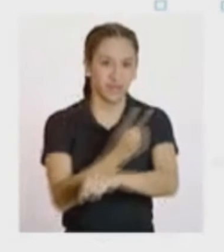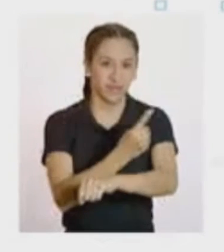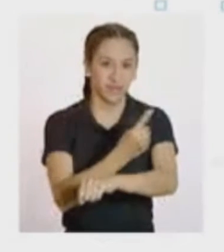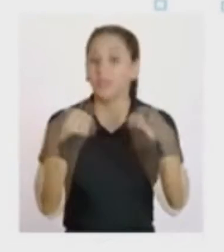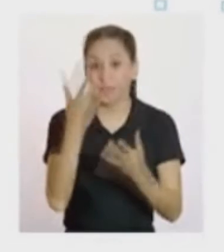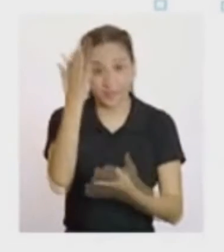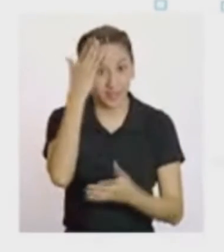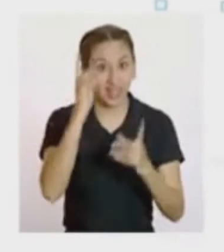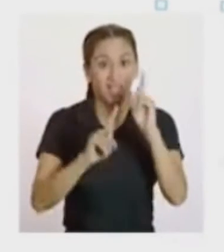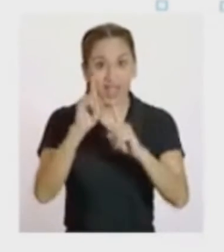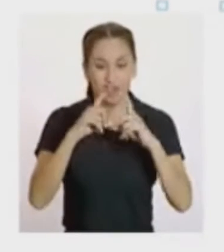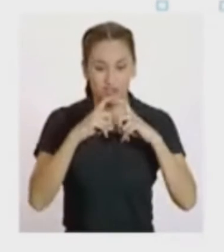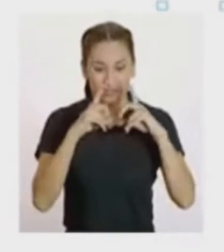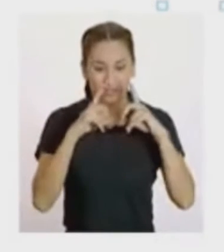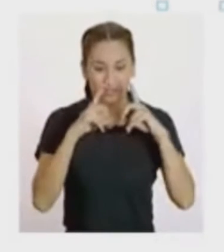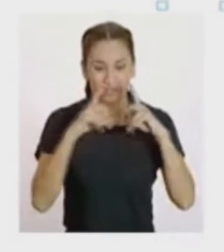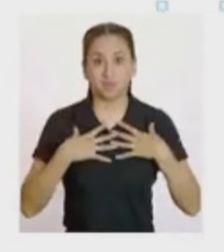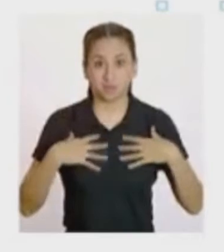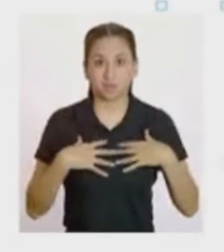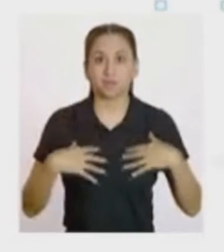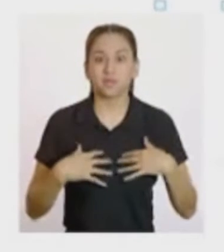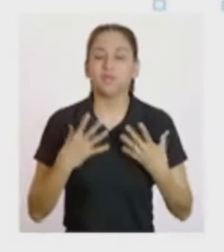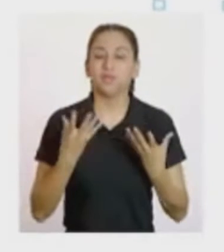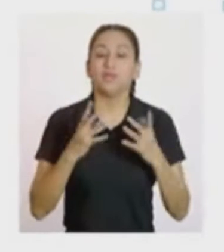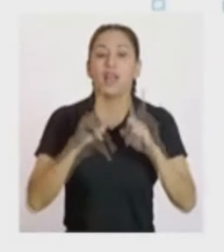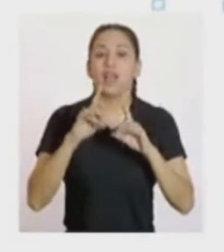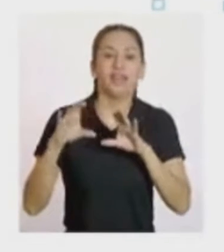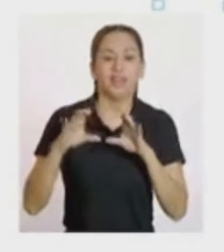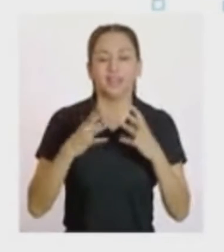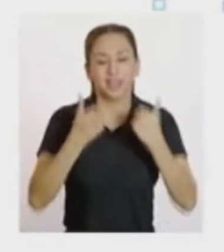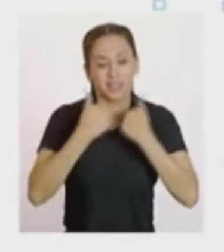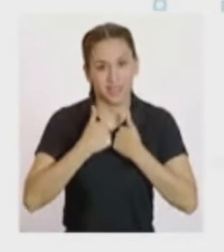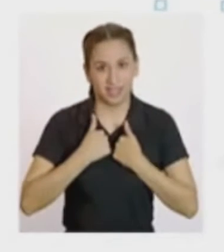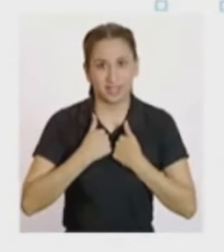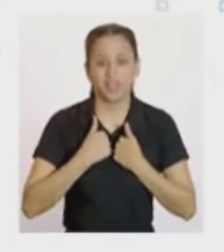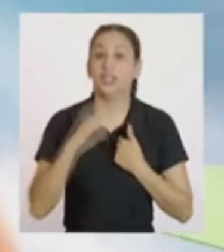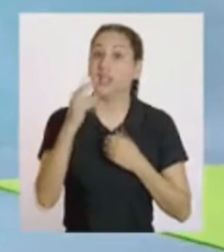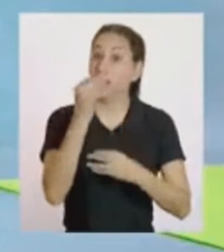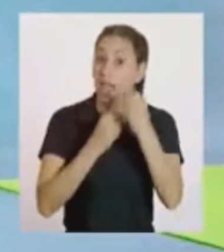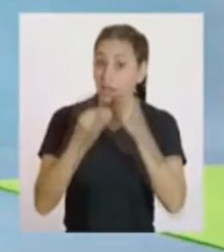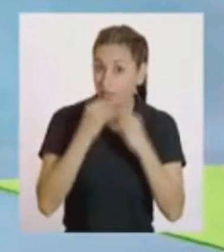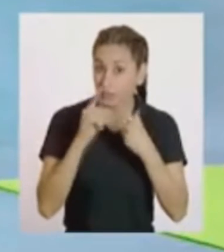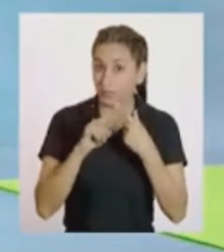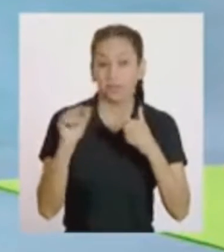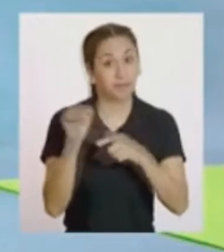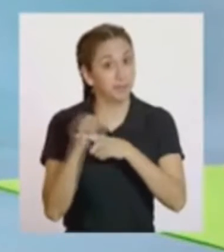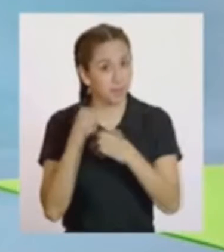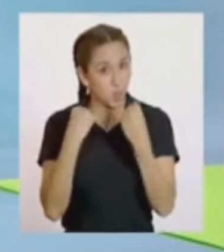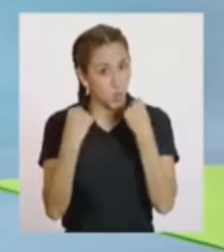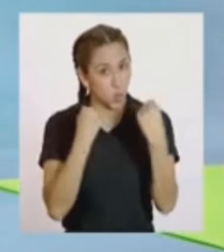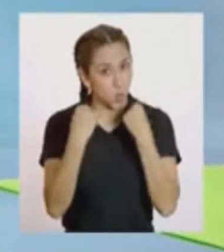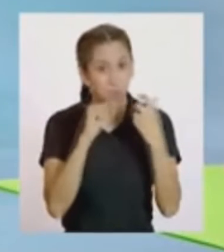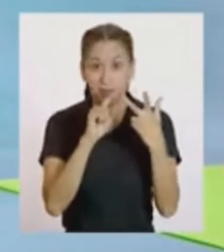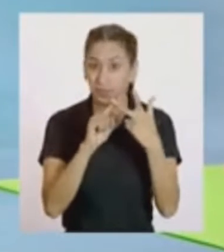que algunas de las células de las defensas se producen durante el descanso. Entonces, alimentación, ejercicio